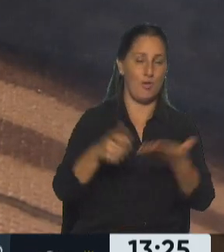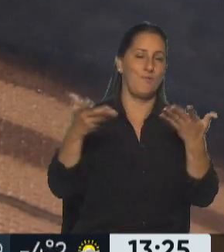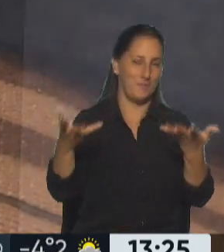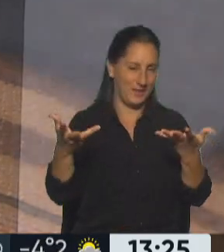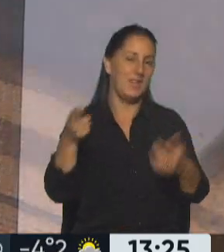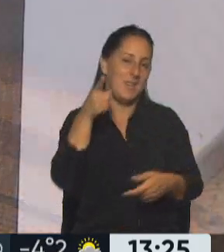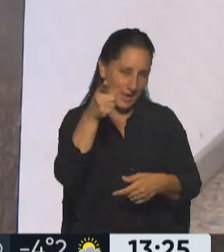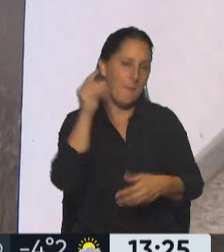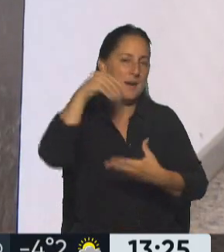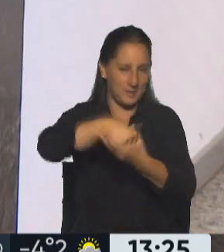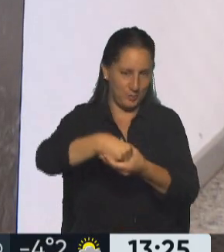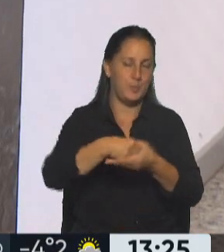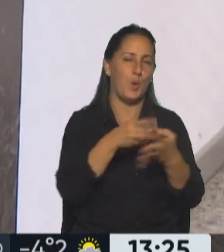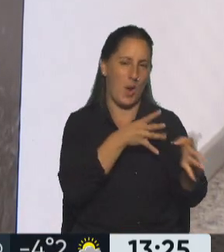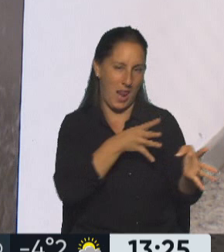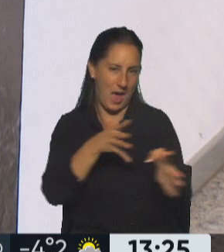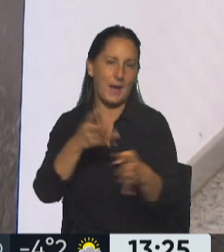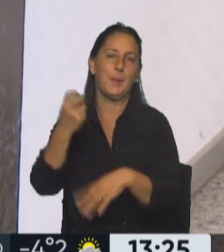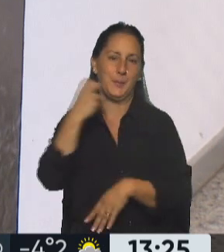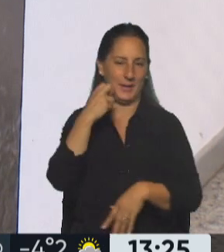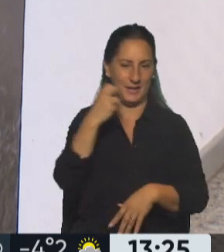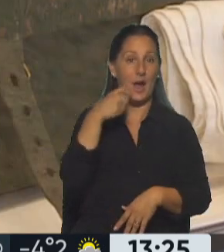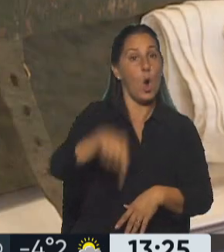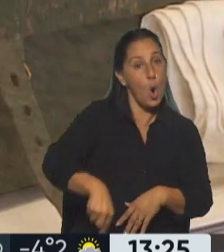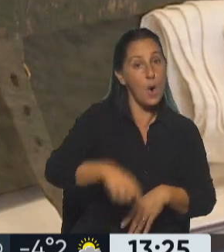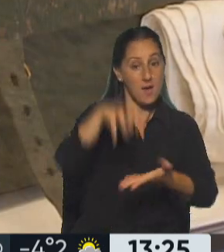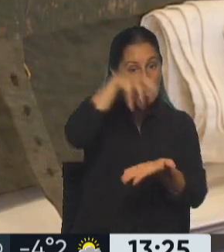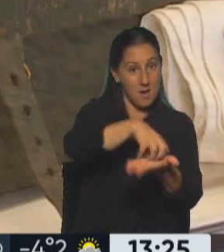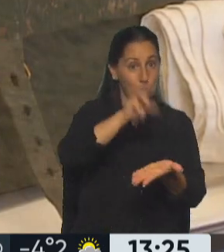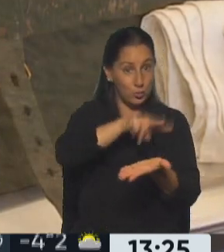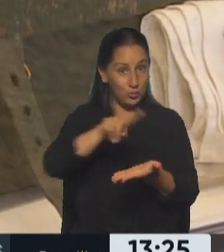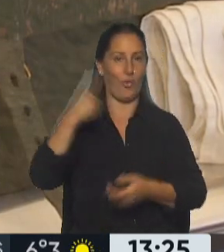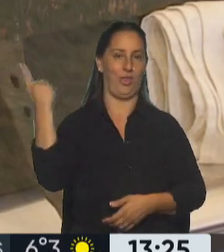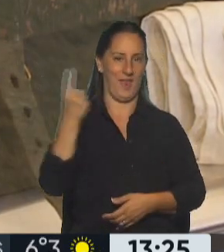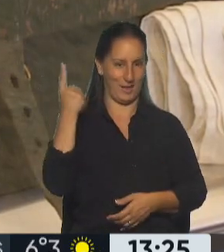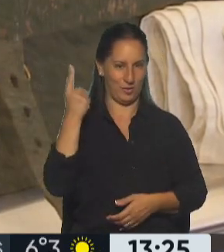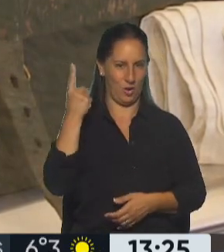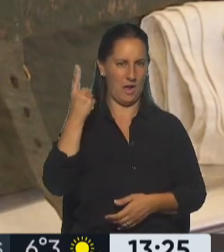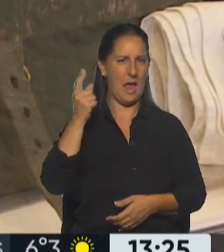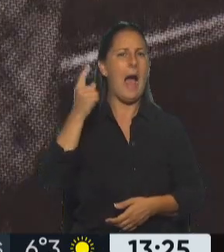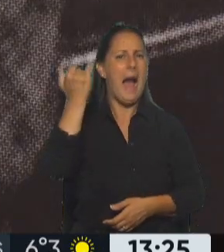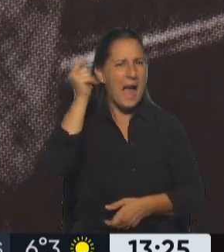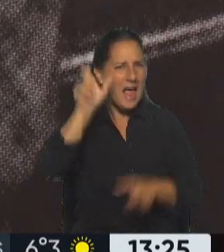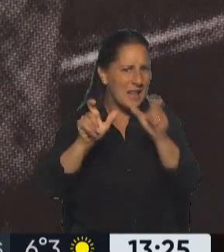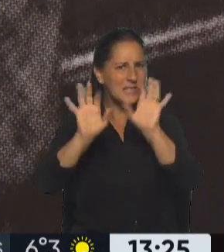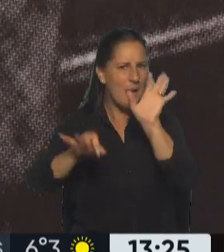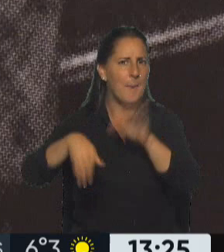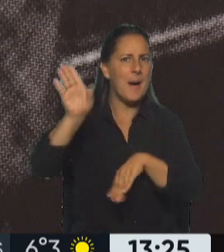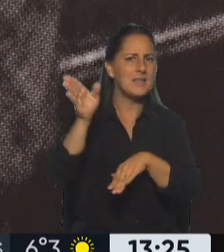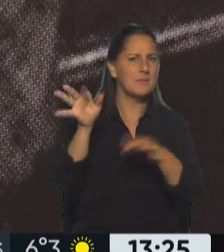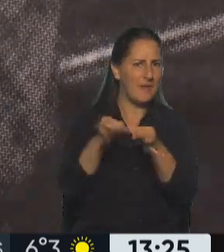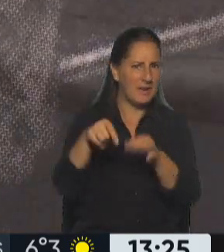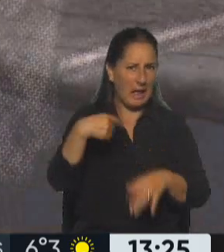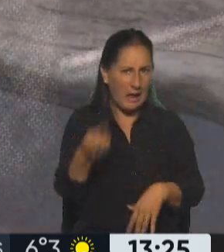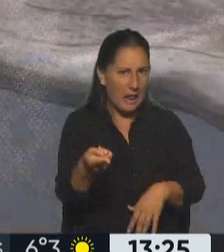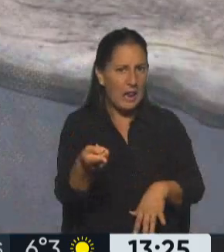veterano de guerra. Y hoy, además, es director de un museo. Difícilmente alguien sepa más de Malvinas que él. Será el